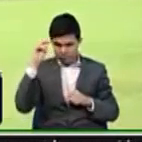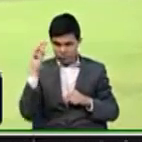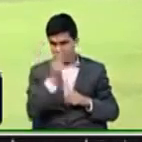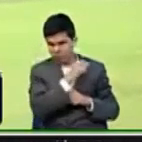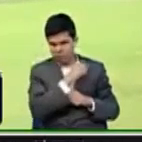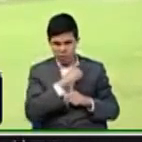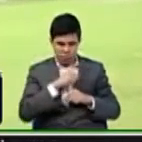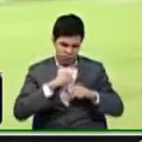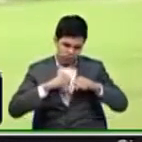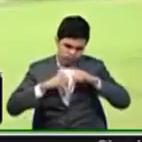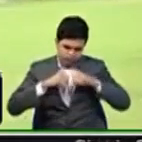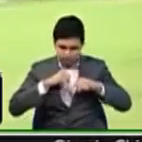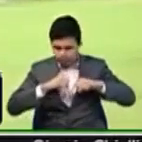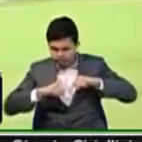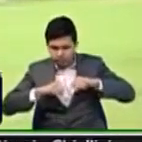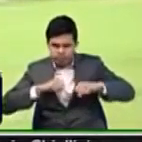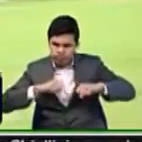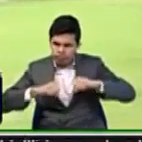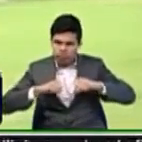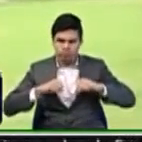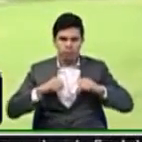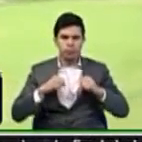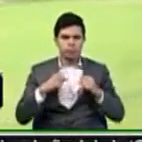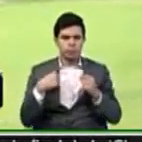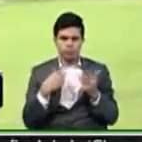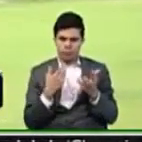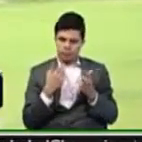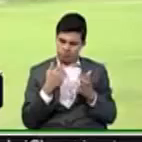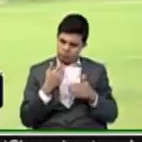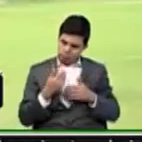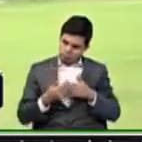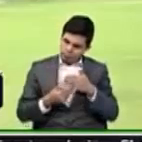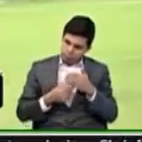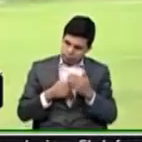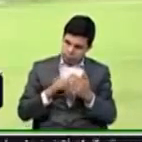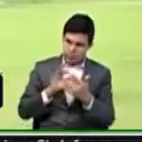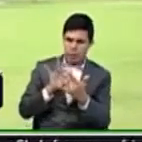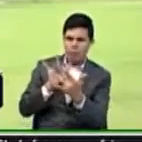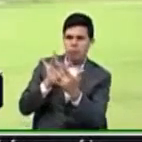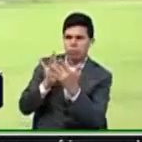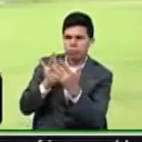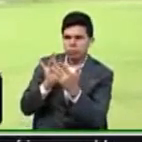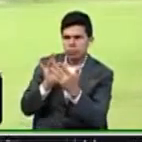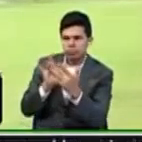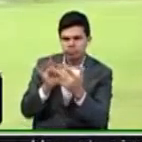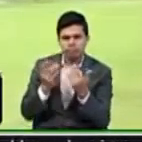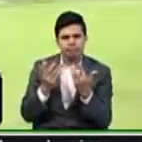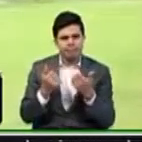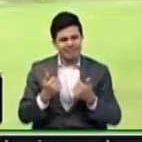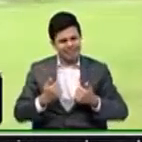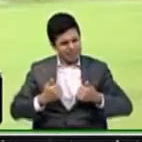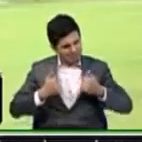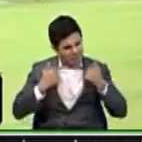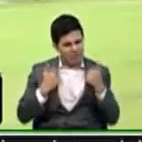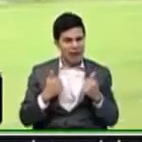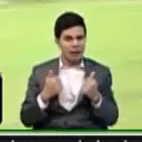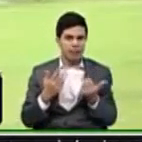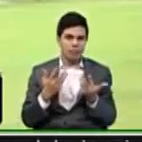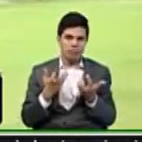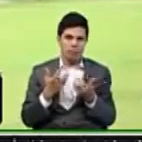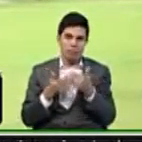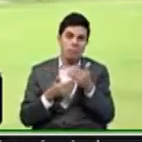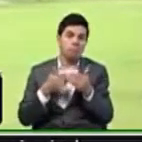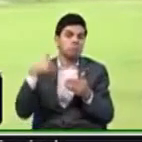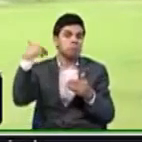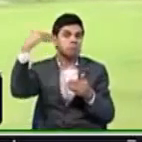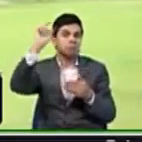cual nos estamos adaptando y bueno, esperemos estar bien para lo que viene, ¿no?